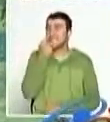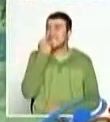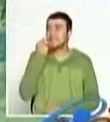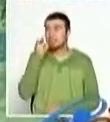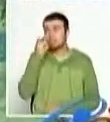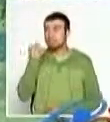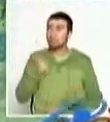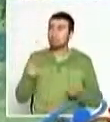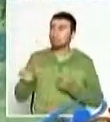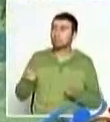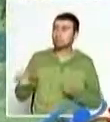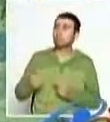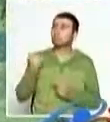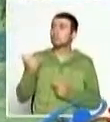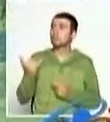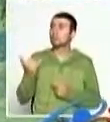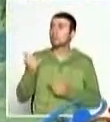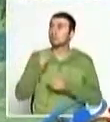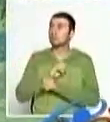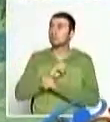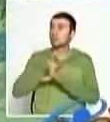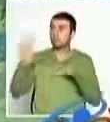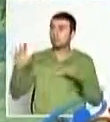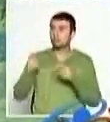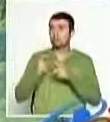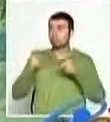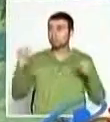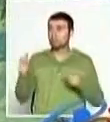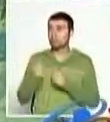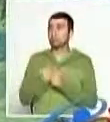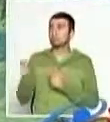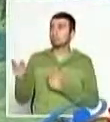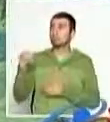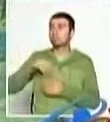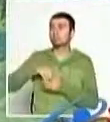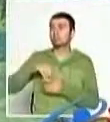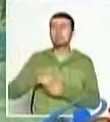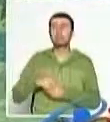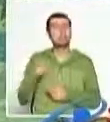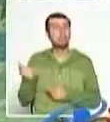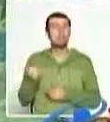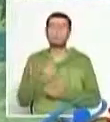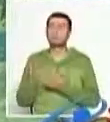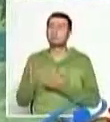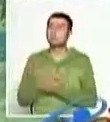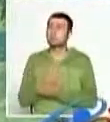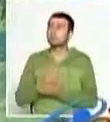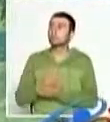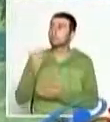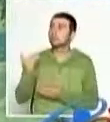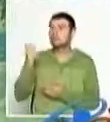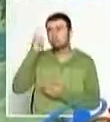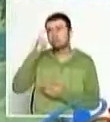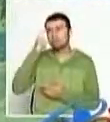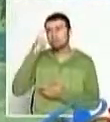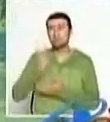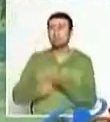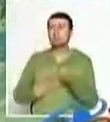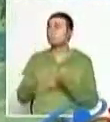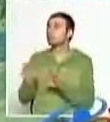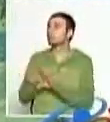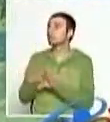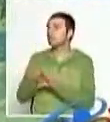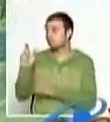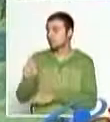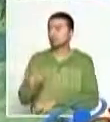esto, es tener un concepto muy amplio, es no quedarnos en la boca, es salirse de ese concepto como le pasó al doctor José Fernando.